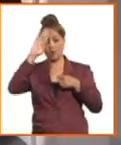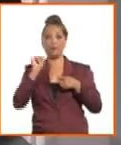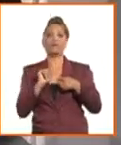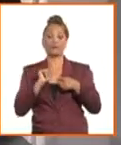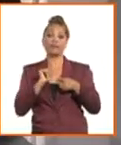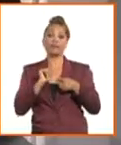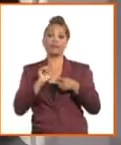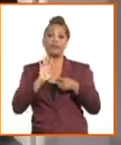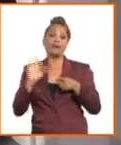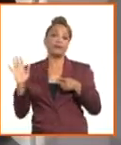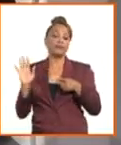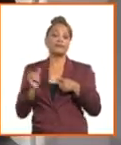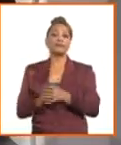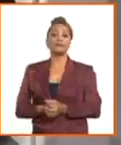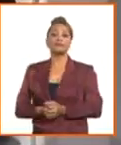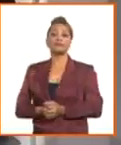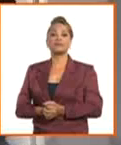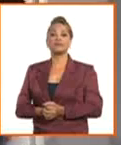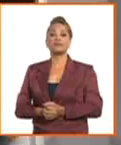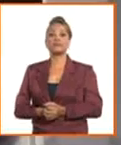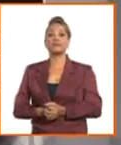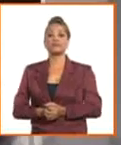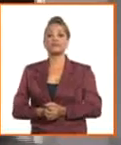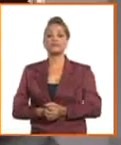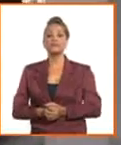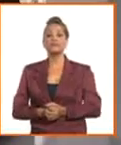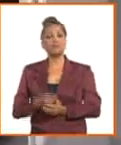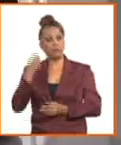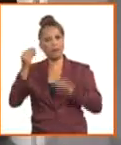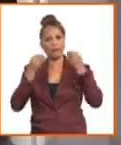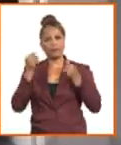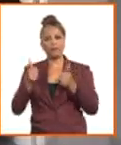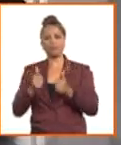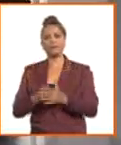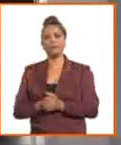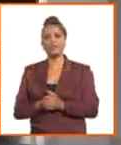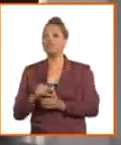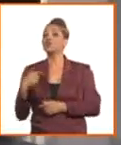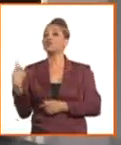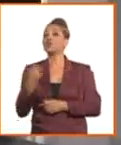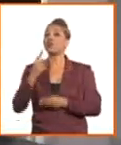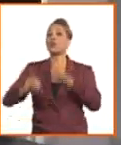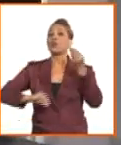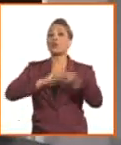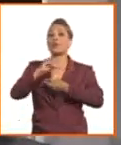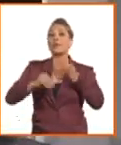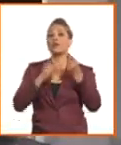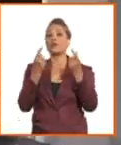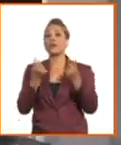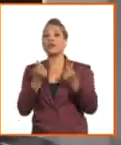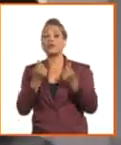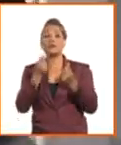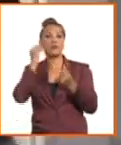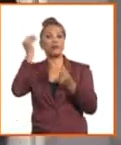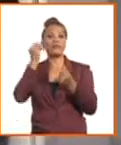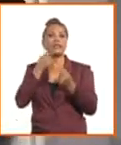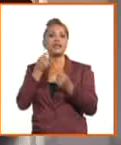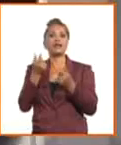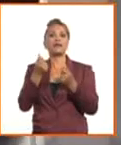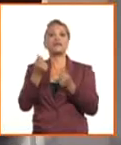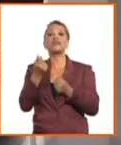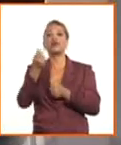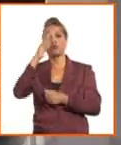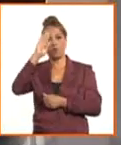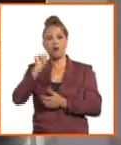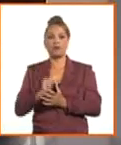a ponernos en el sentido ideal, que todas las transacciones en la economía fueran en pesos cubanos. Todas